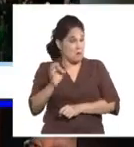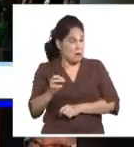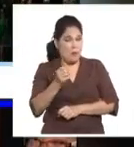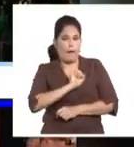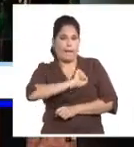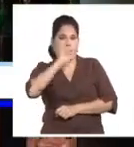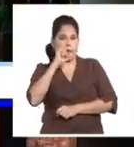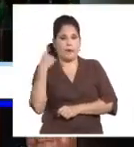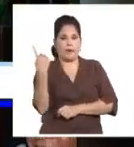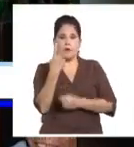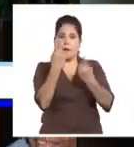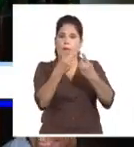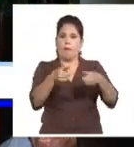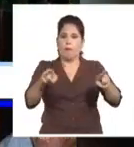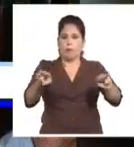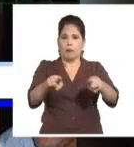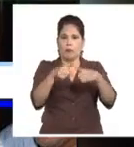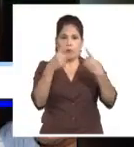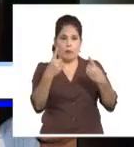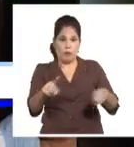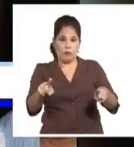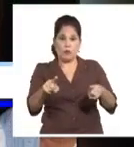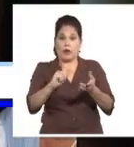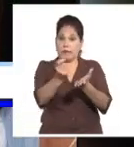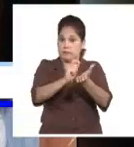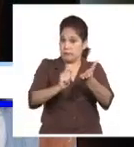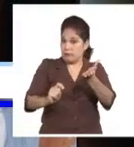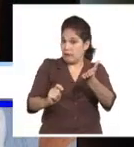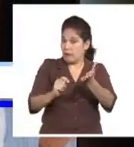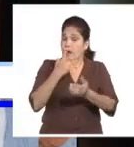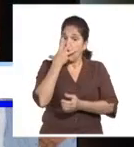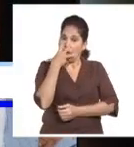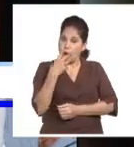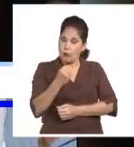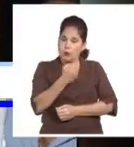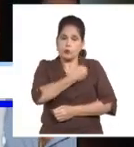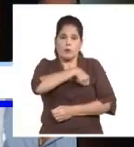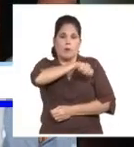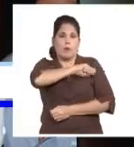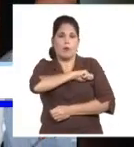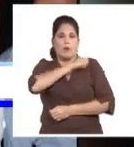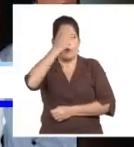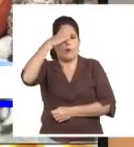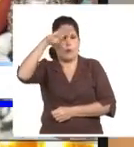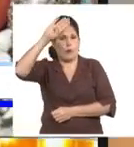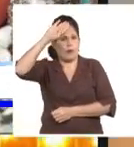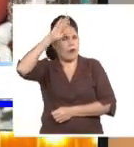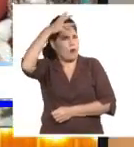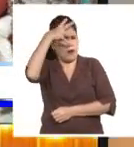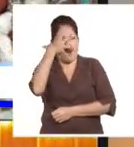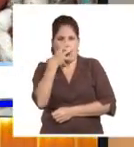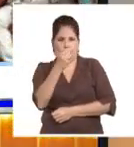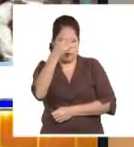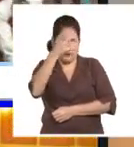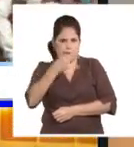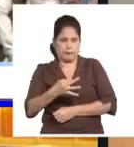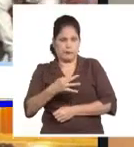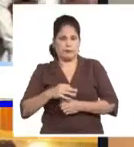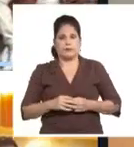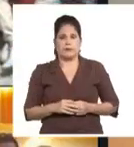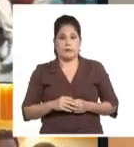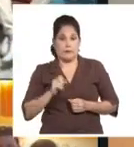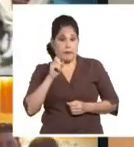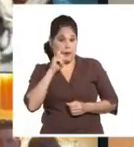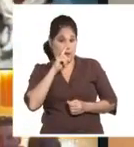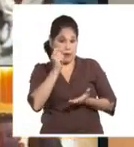Premio Nacional de Música y que su obra perdurará en el gusto y el recuerdo del pueblo que siempre lo distinguió como artista. Finalizó